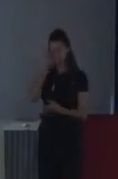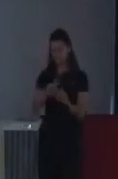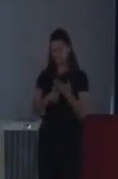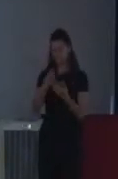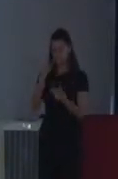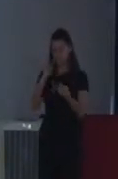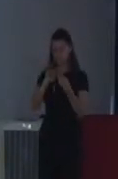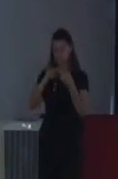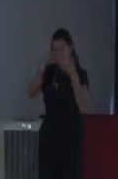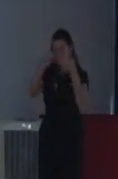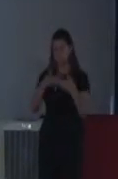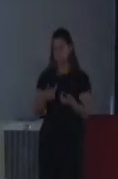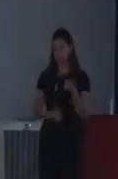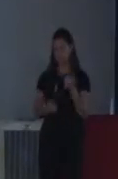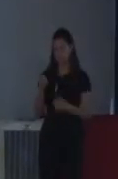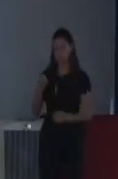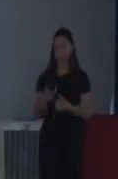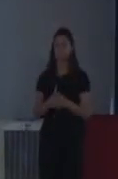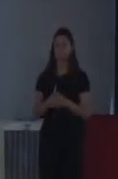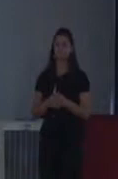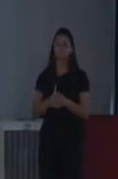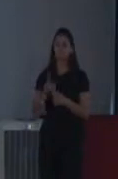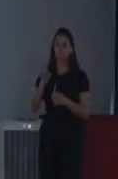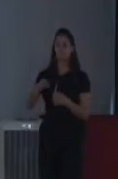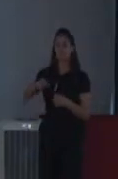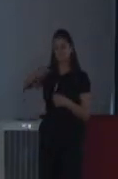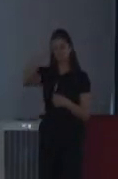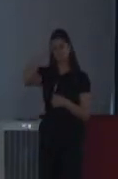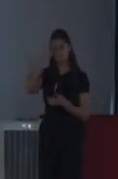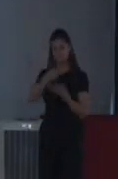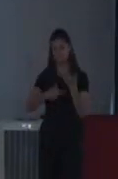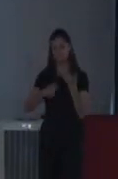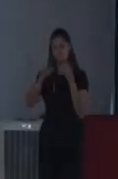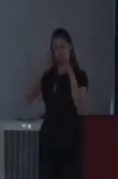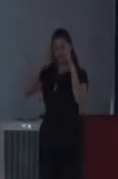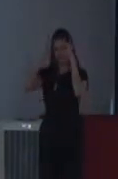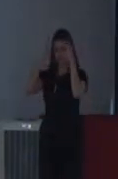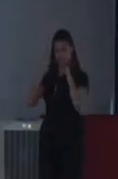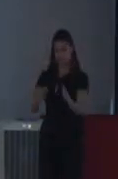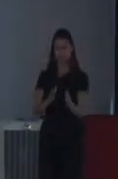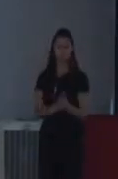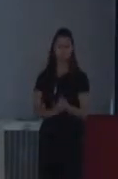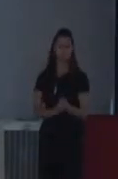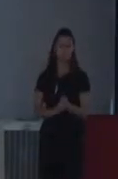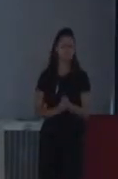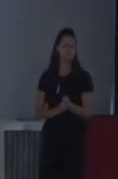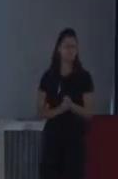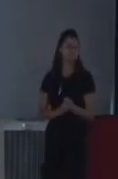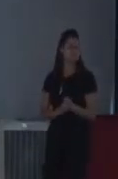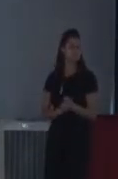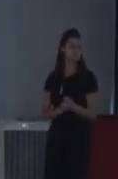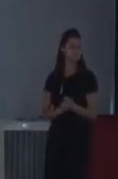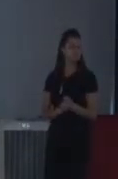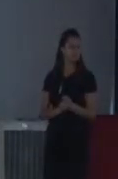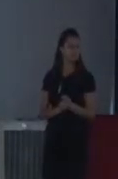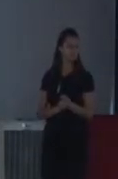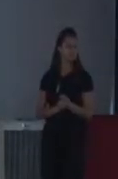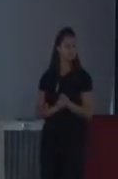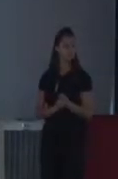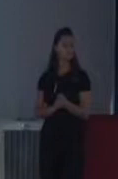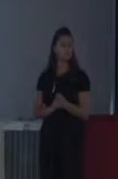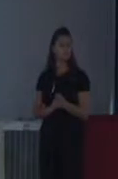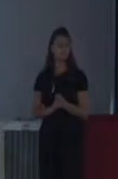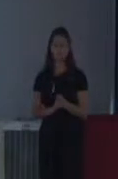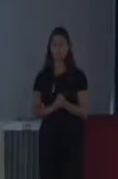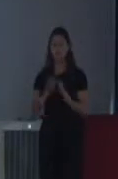la discapacidad. Entonces tenemos que tener en cuenta una atención, que esa atención sea